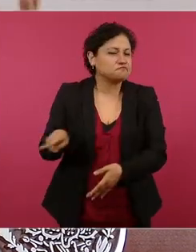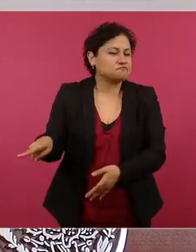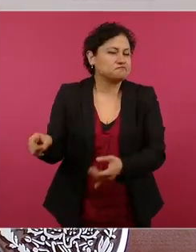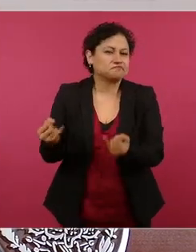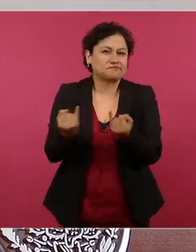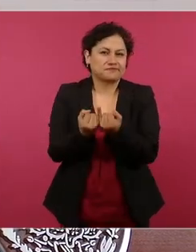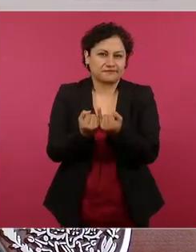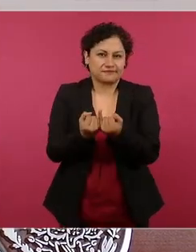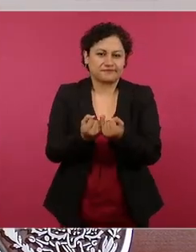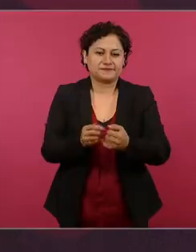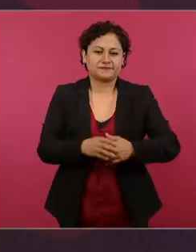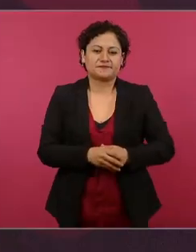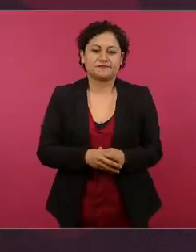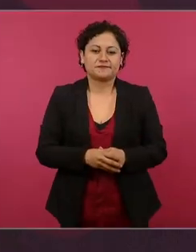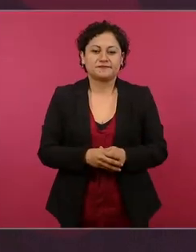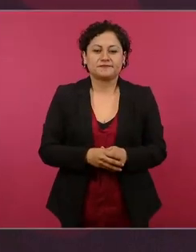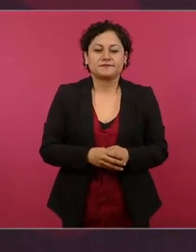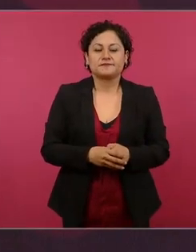hubo una elección